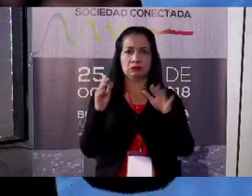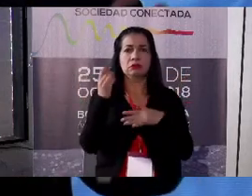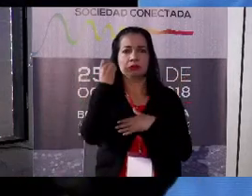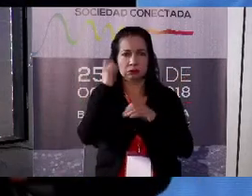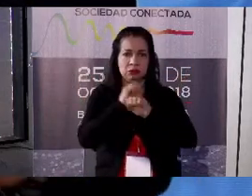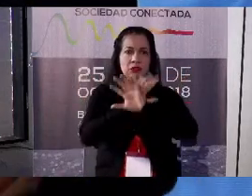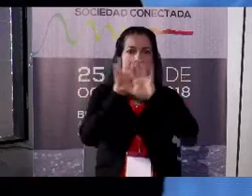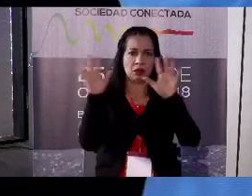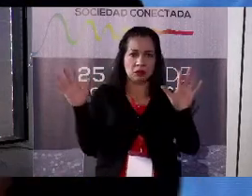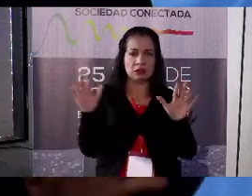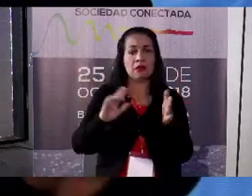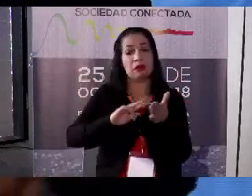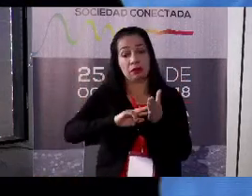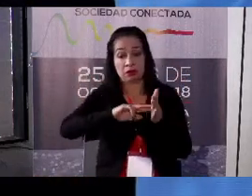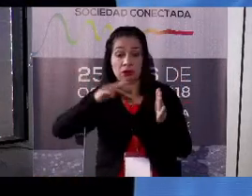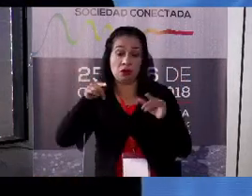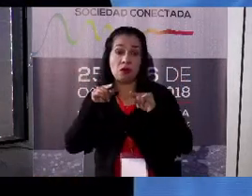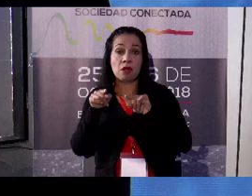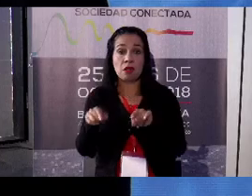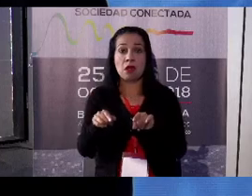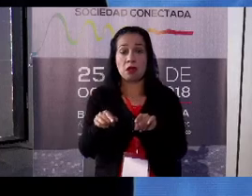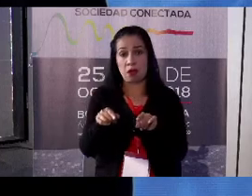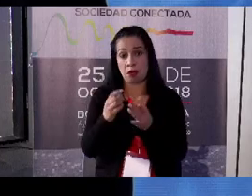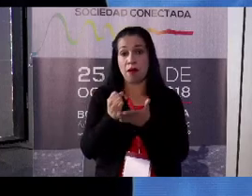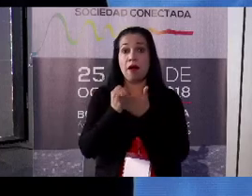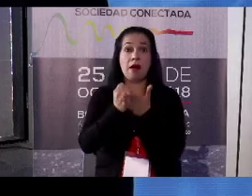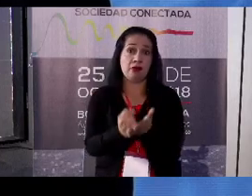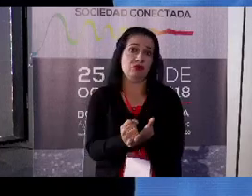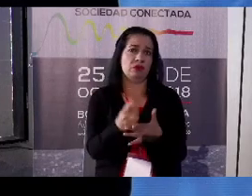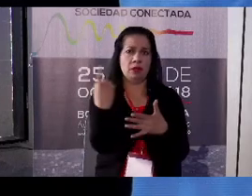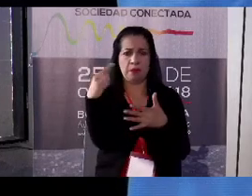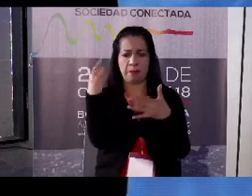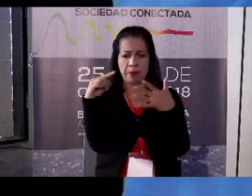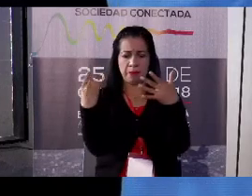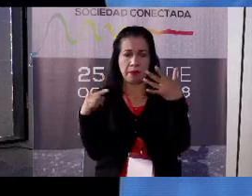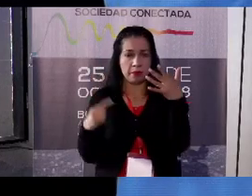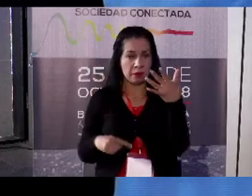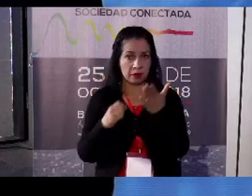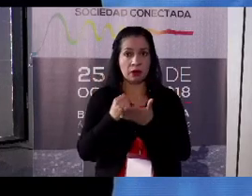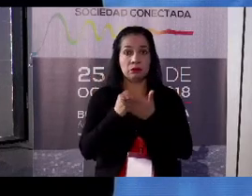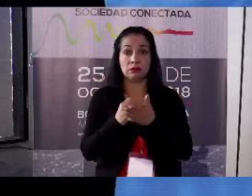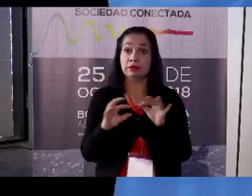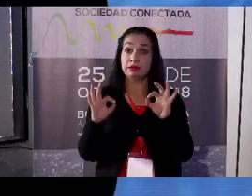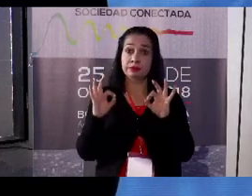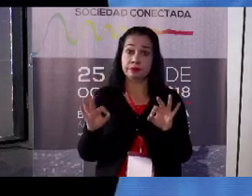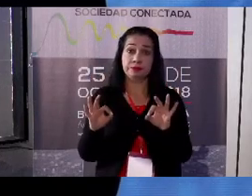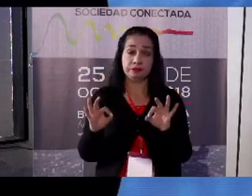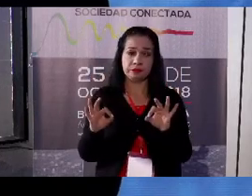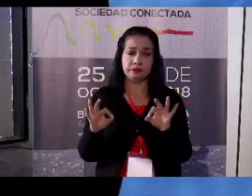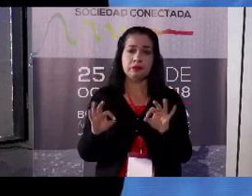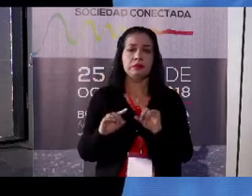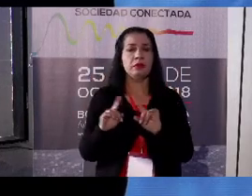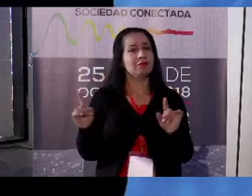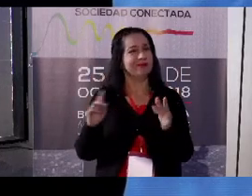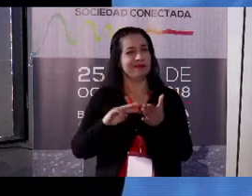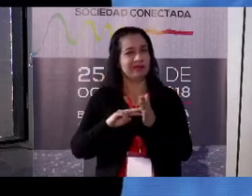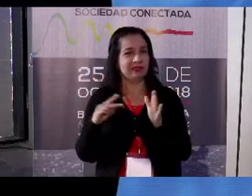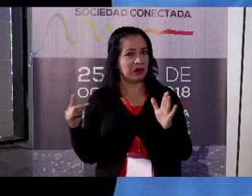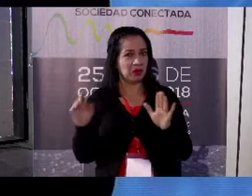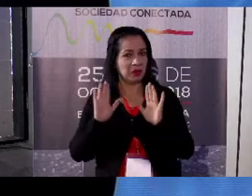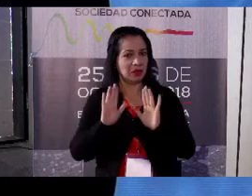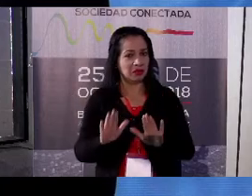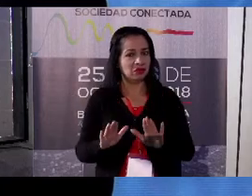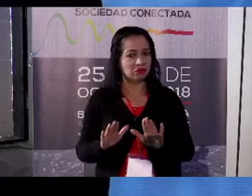van a ayudar en cualquier aspecto pero más allá de tecnologías